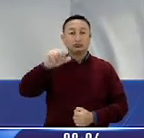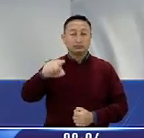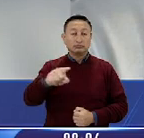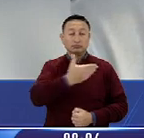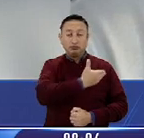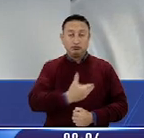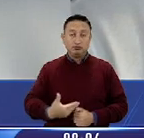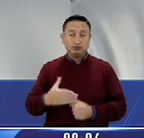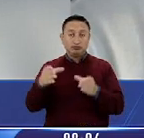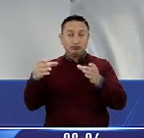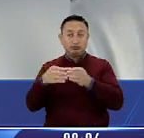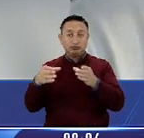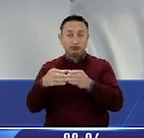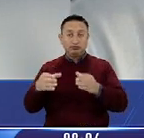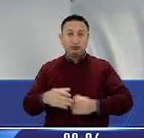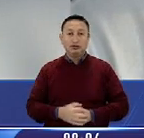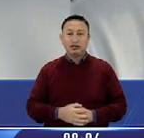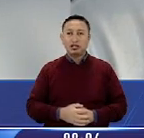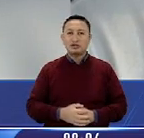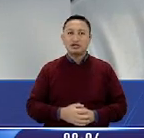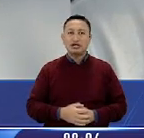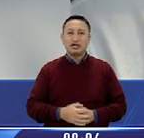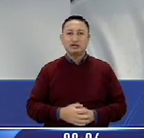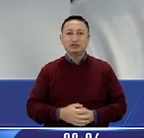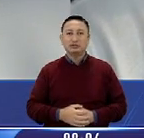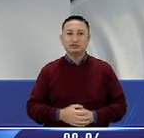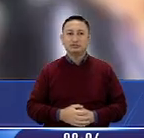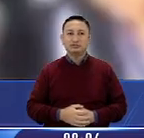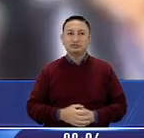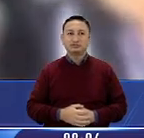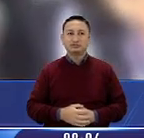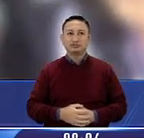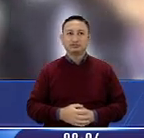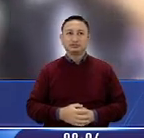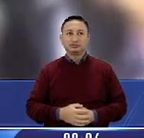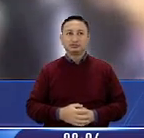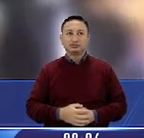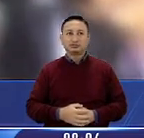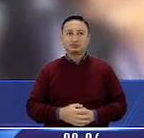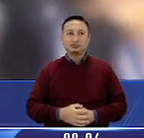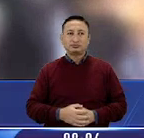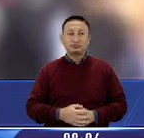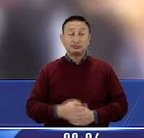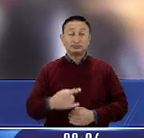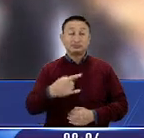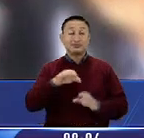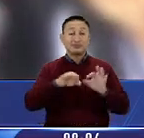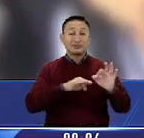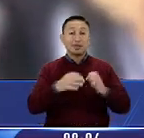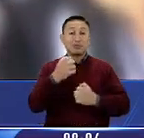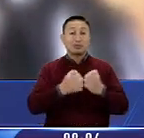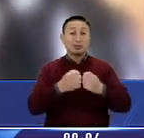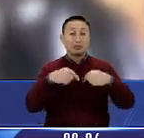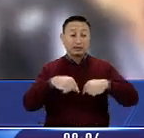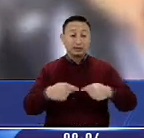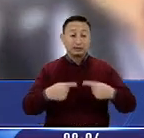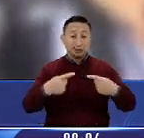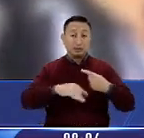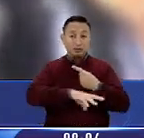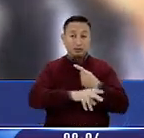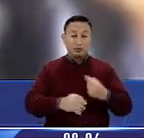sociedad de transporte de pasajeros que opera en la ruta de la Simón Bolívar, habla de la problemática, los asaltos